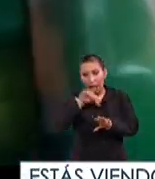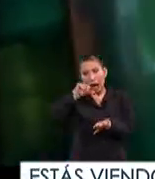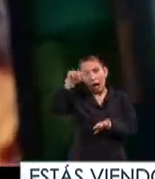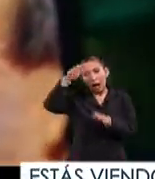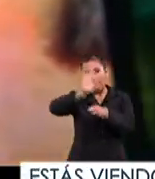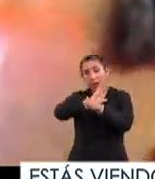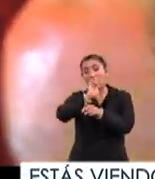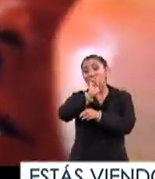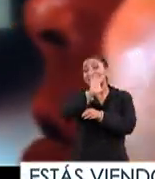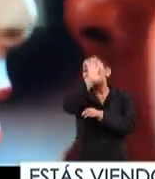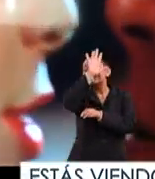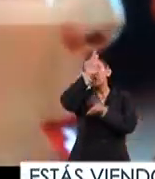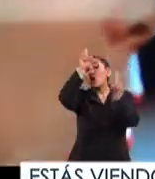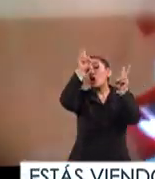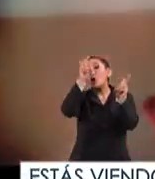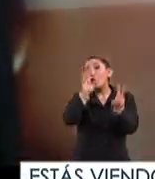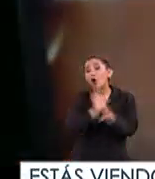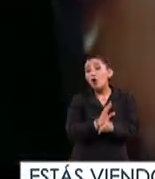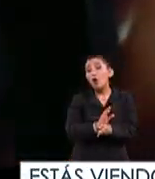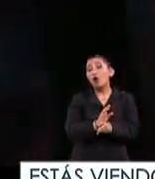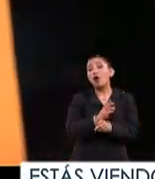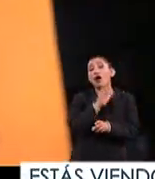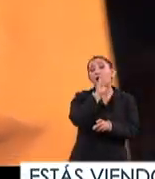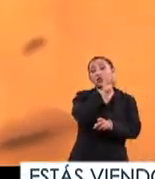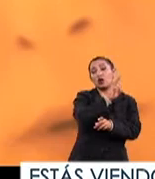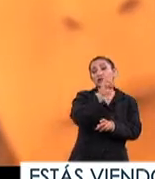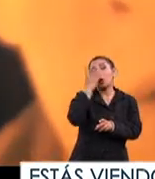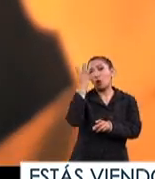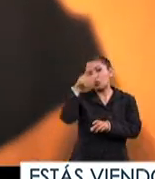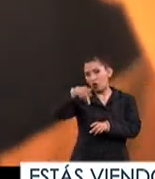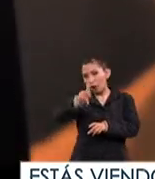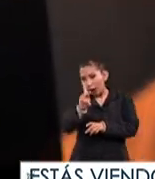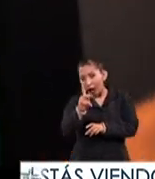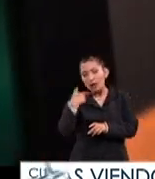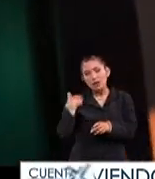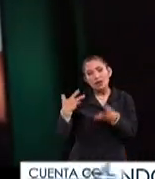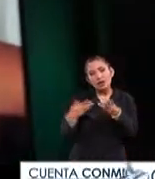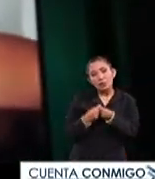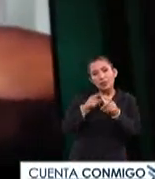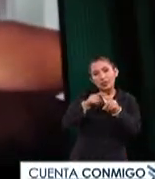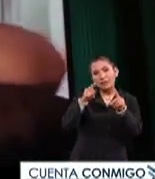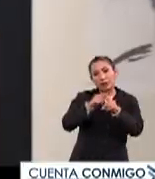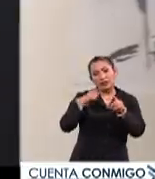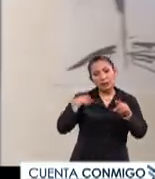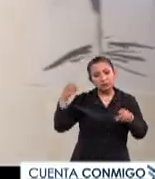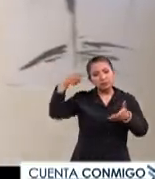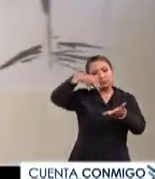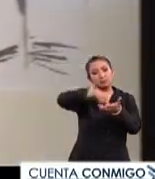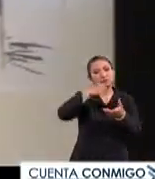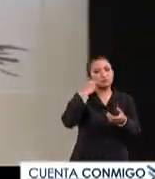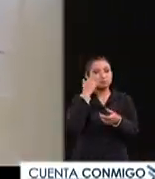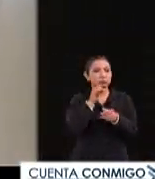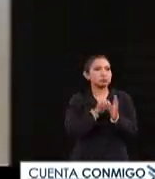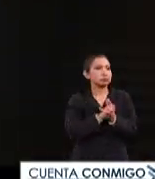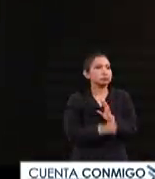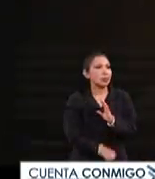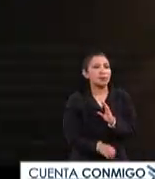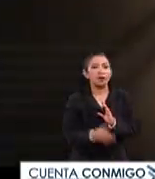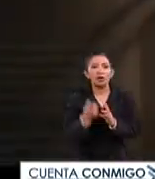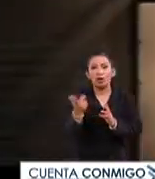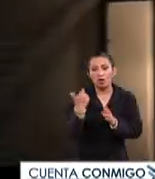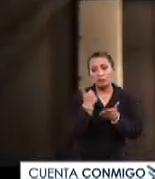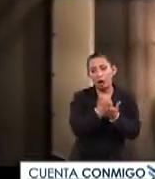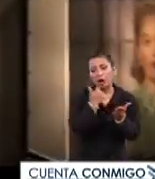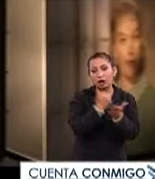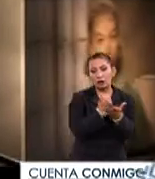películas, 35 de sus películas en 2 y en 4K, y están acompañadas de una serie de charlas. Las charlas van a ser igual